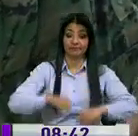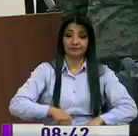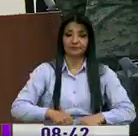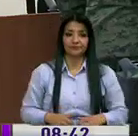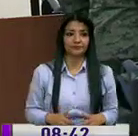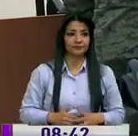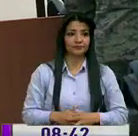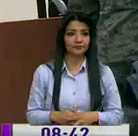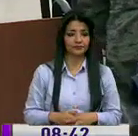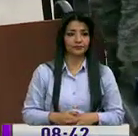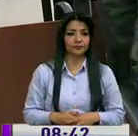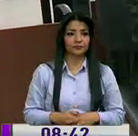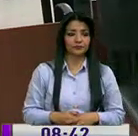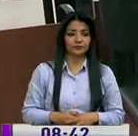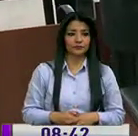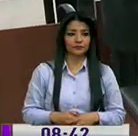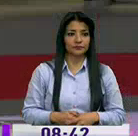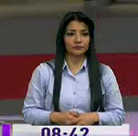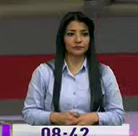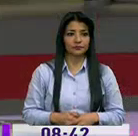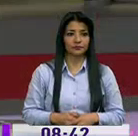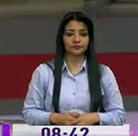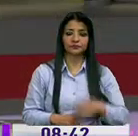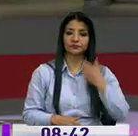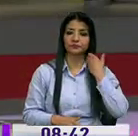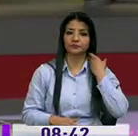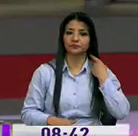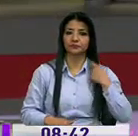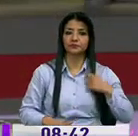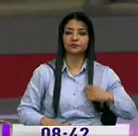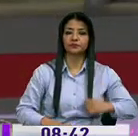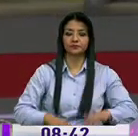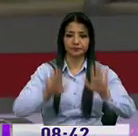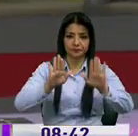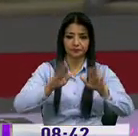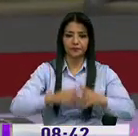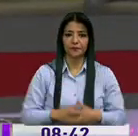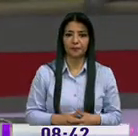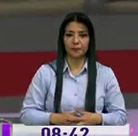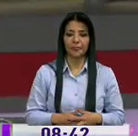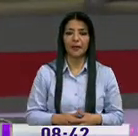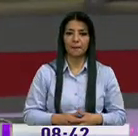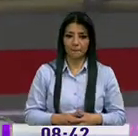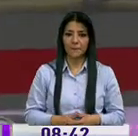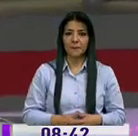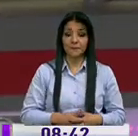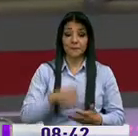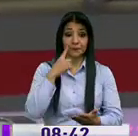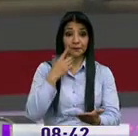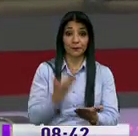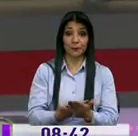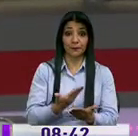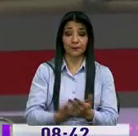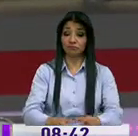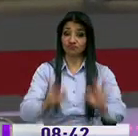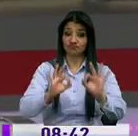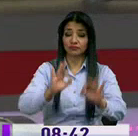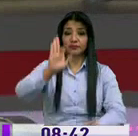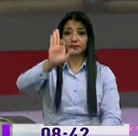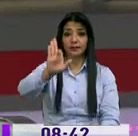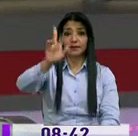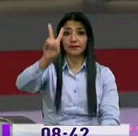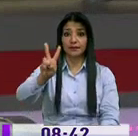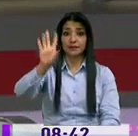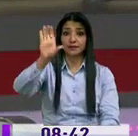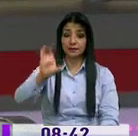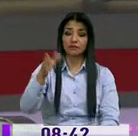informó Héctor Romero. Queridos vecinos, con sólidos argumentos, Televicentro compareció